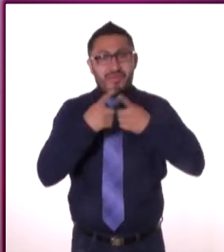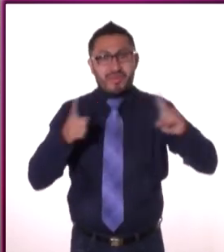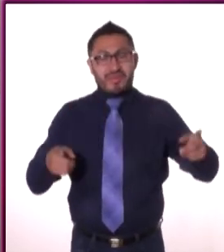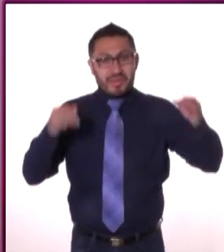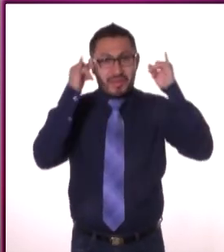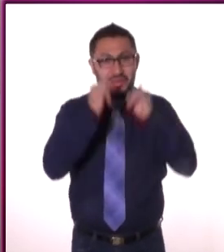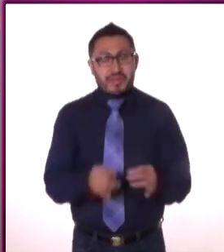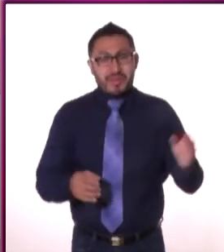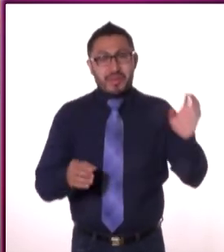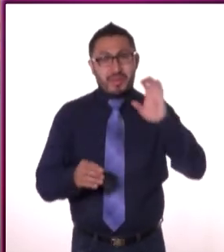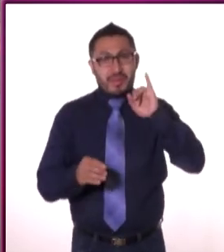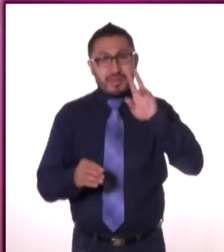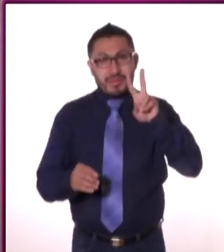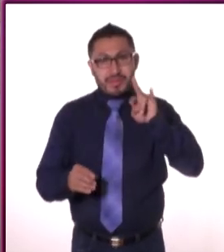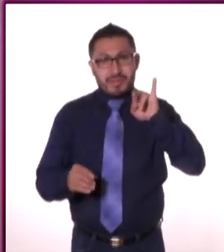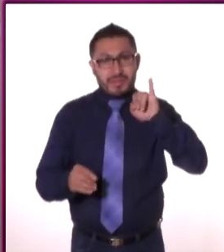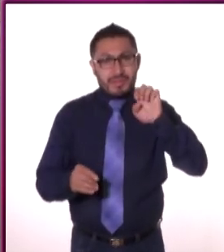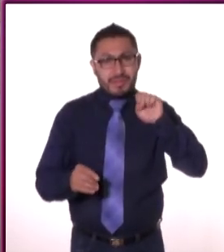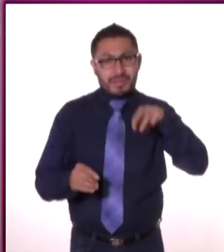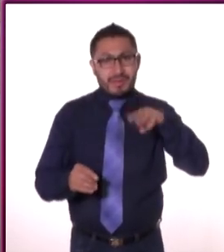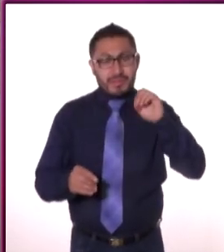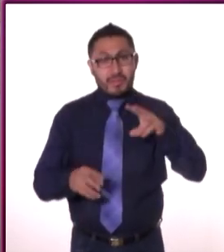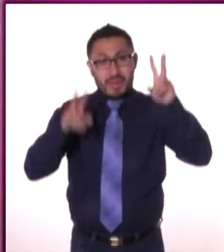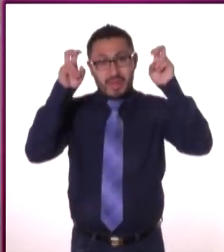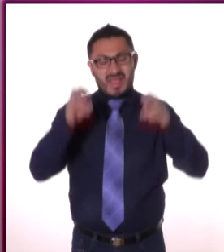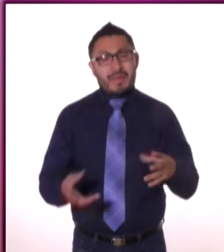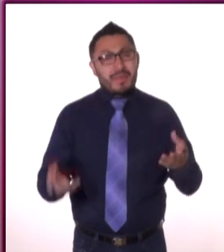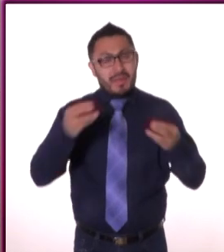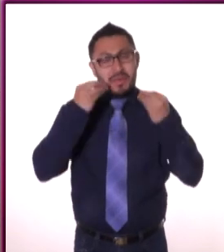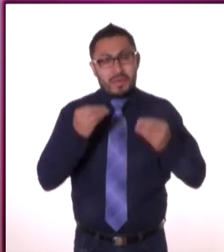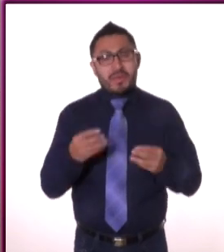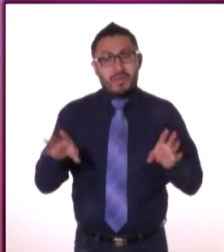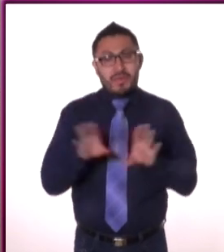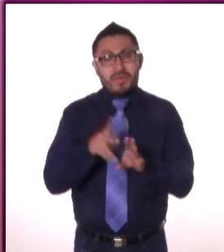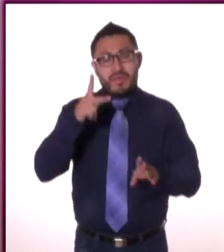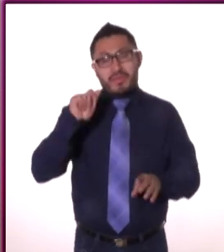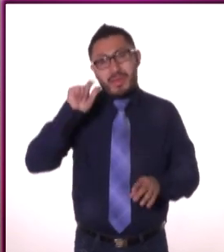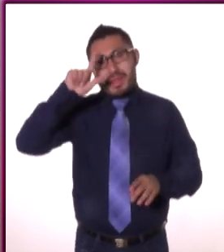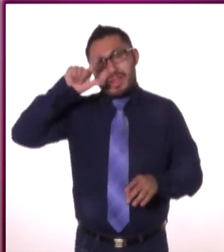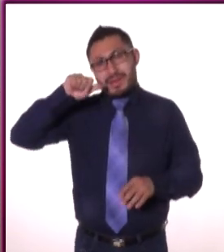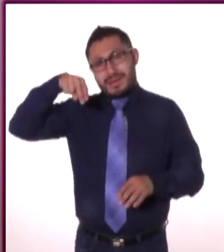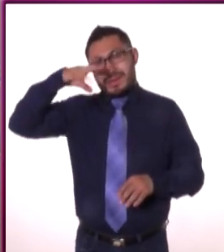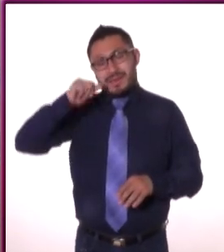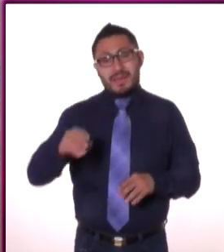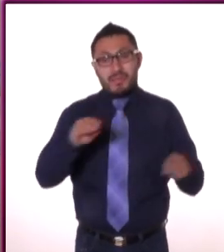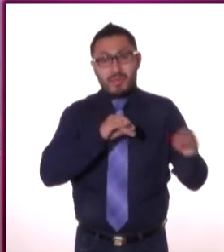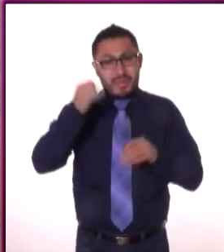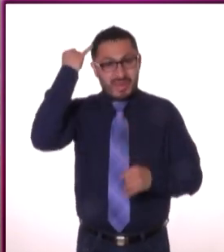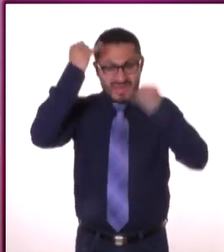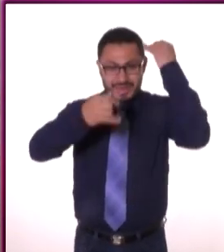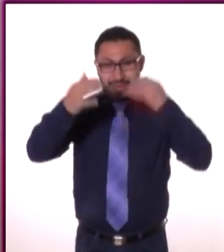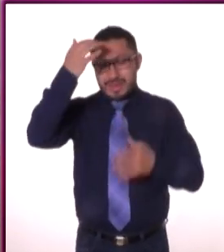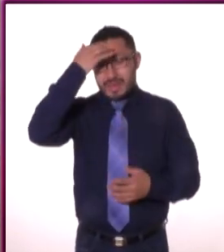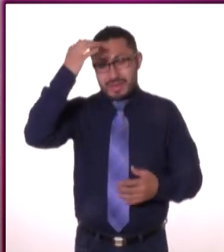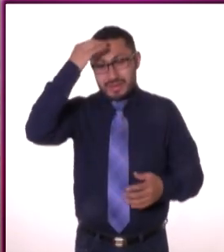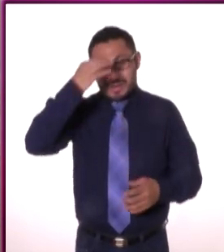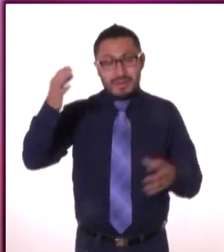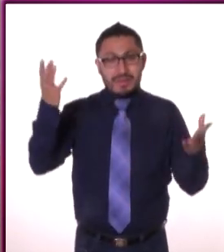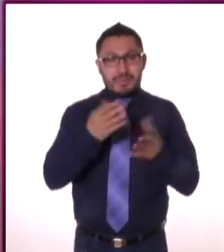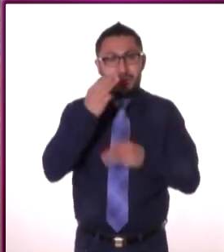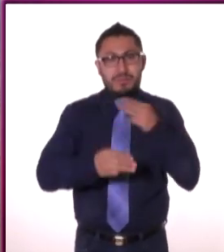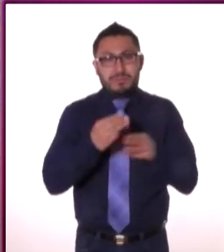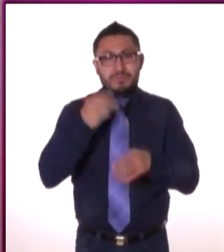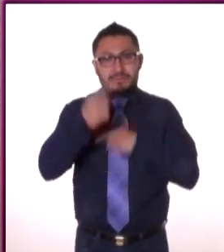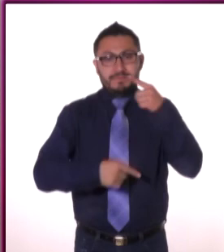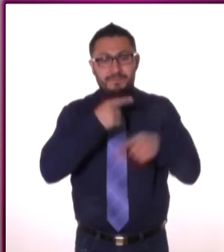historia, filosofía, desarrollo personal, civismo, temas y contenidos que como palancas... Nos mueven las ideas, la conciencia y hacen